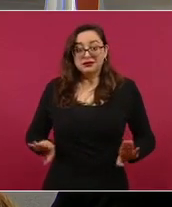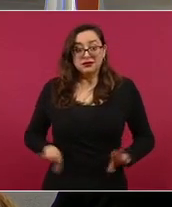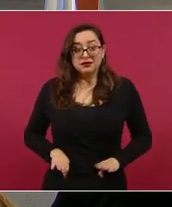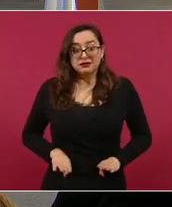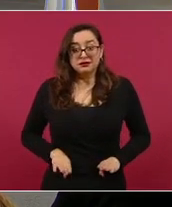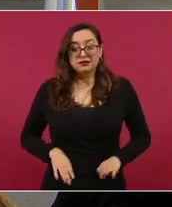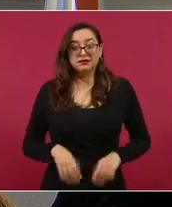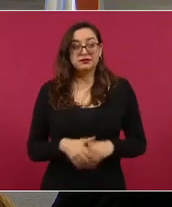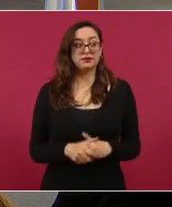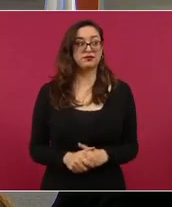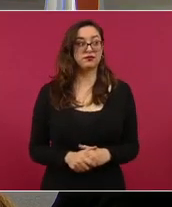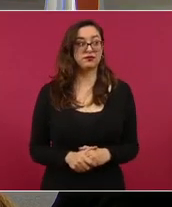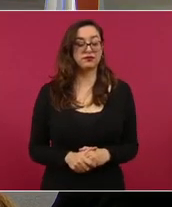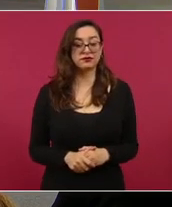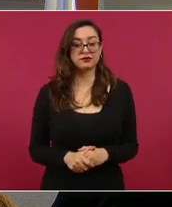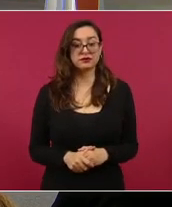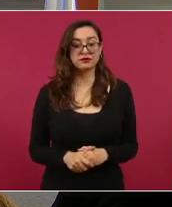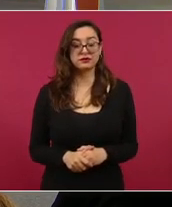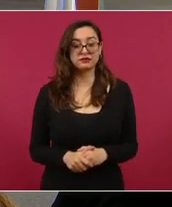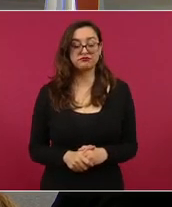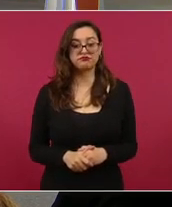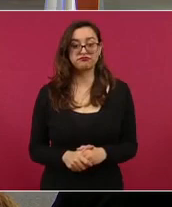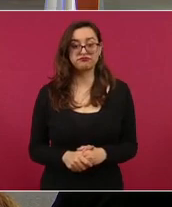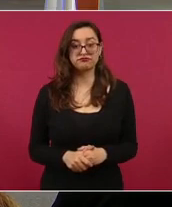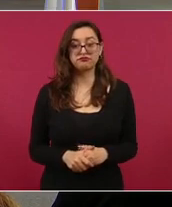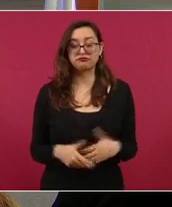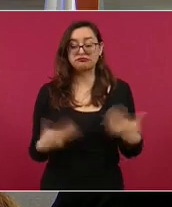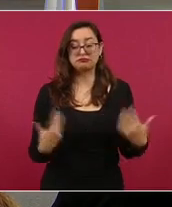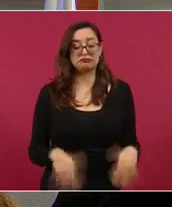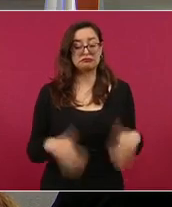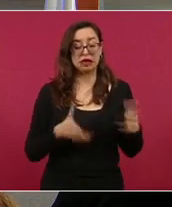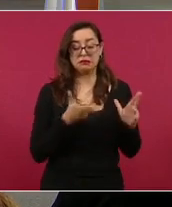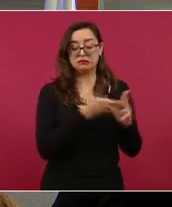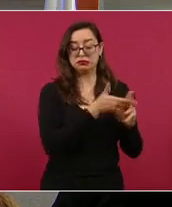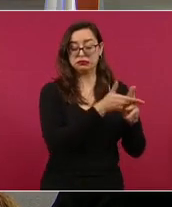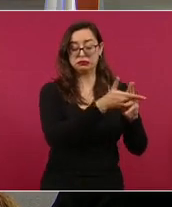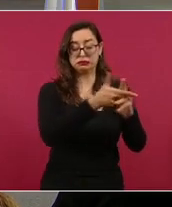El índice de letalidad altísimo.